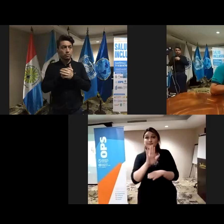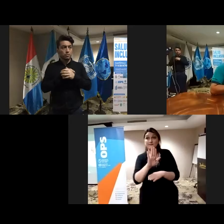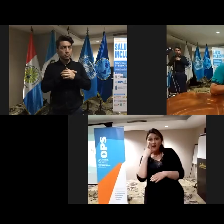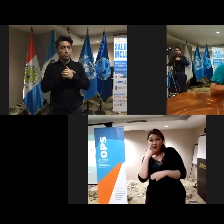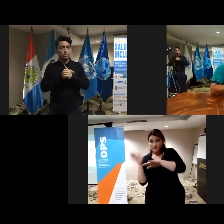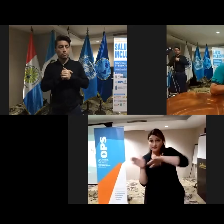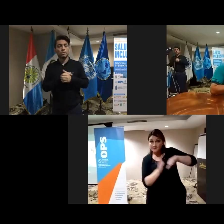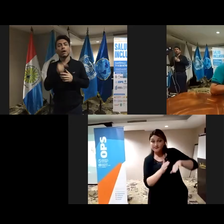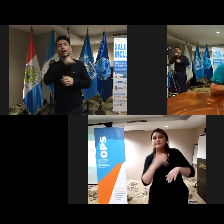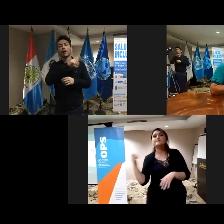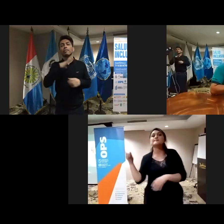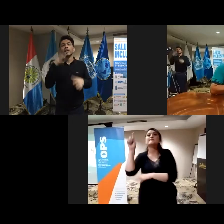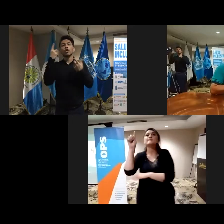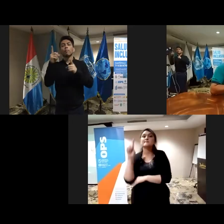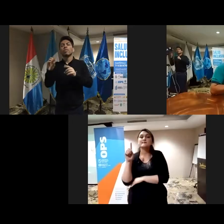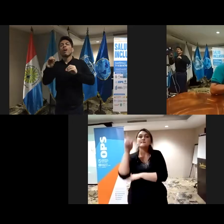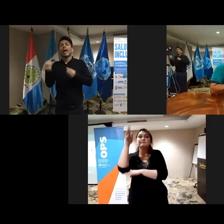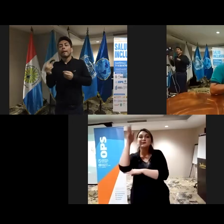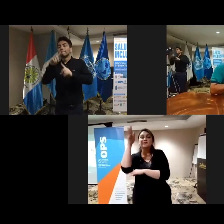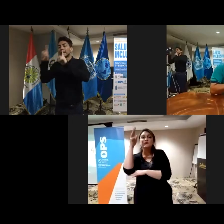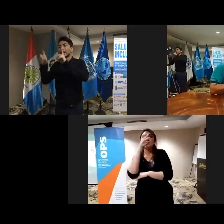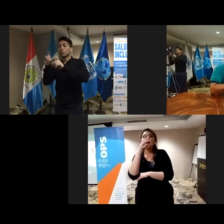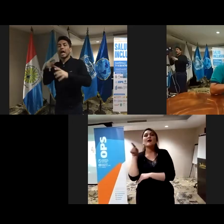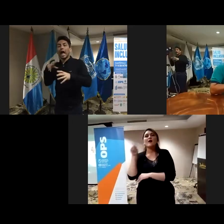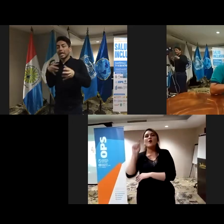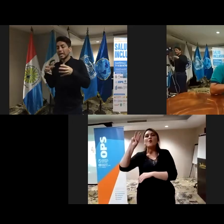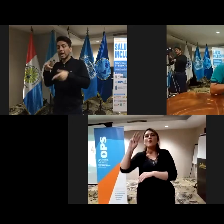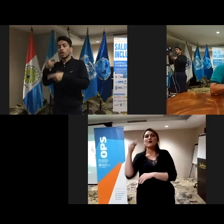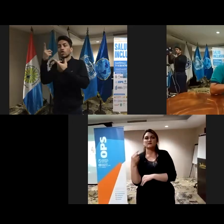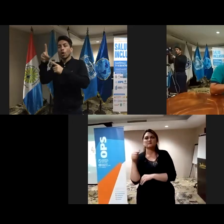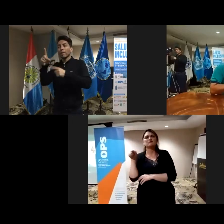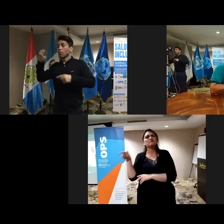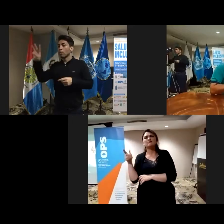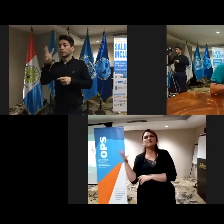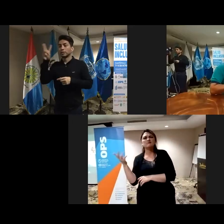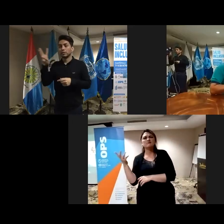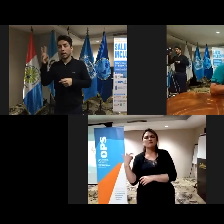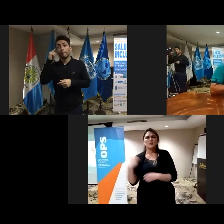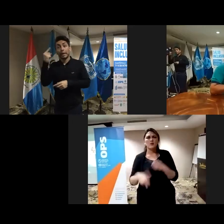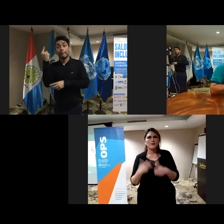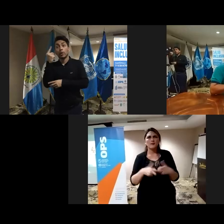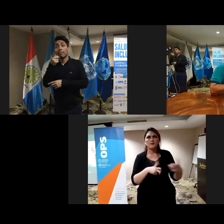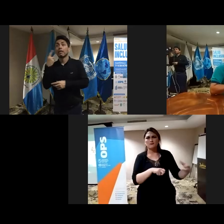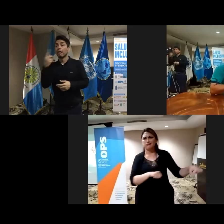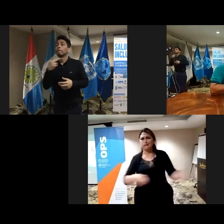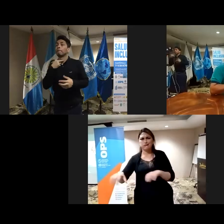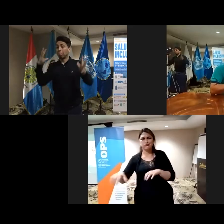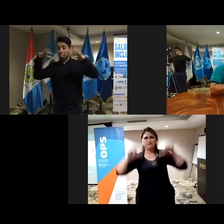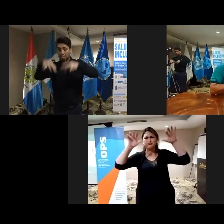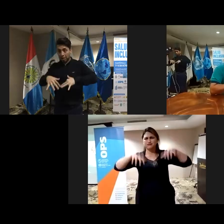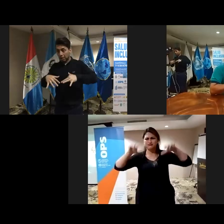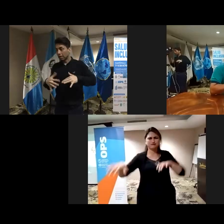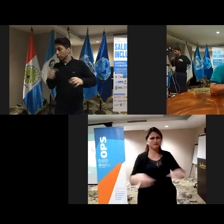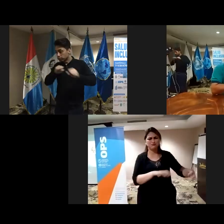Group y su importancia para la gestión de riesgos y desastres, de riesgos de desastres y